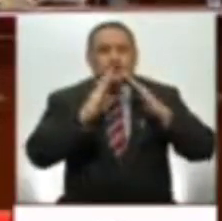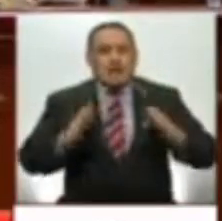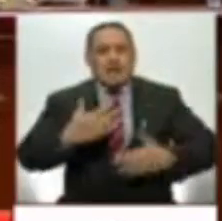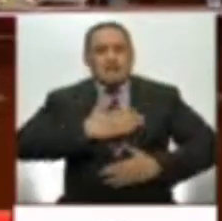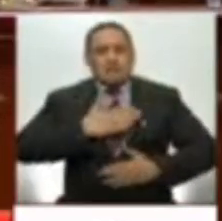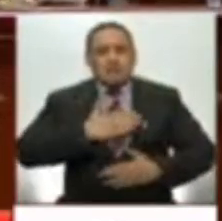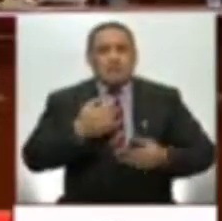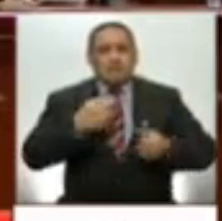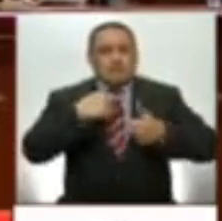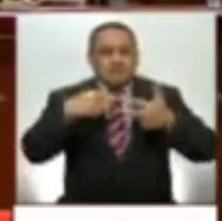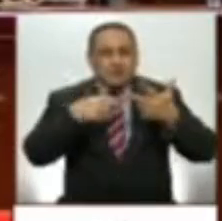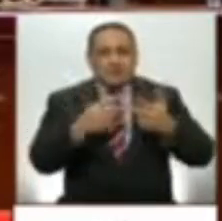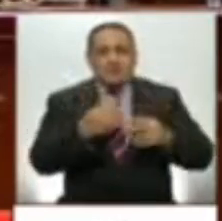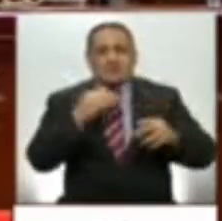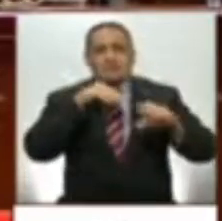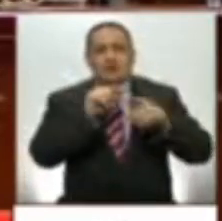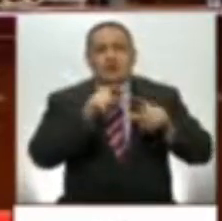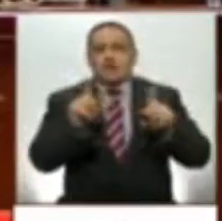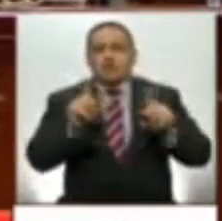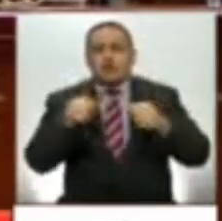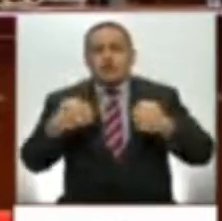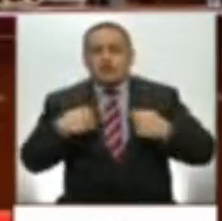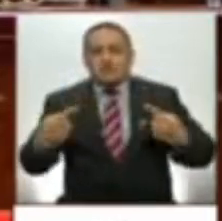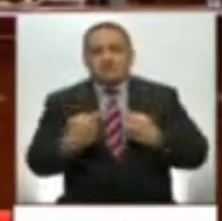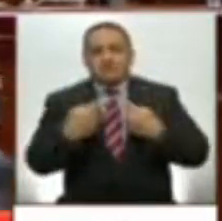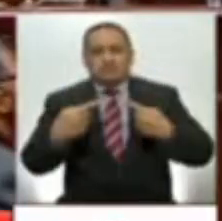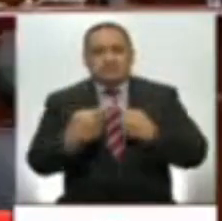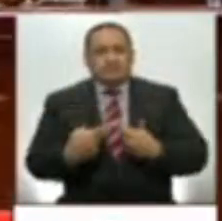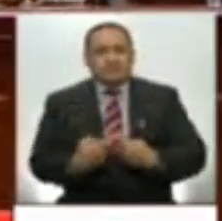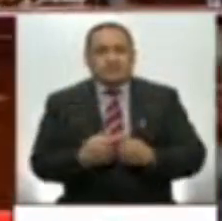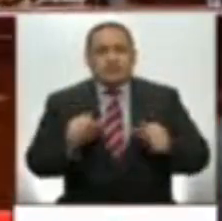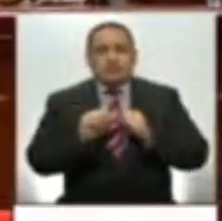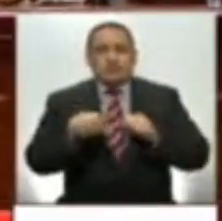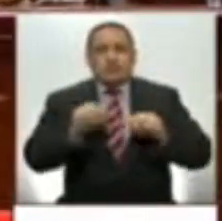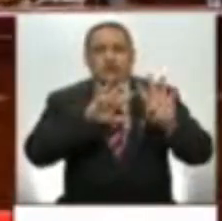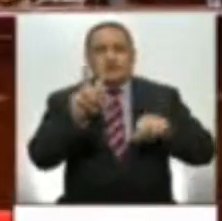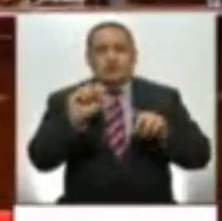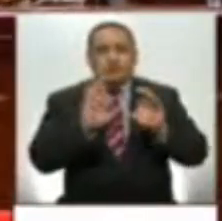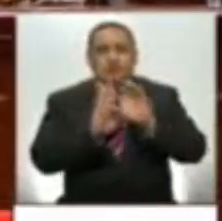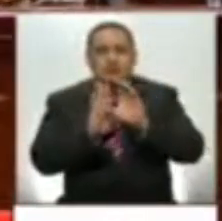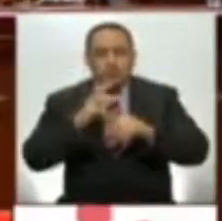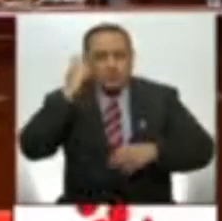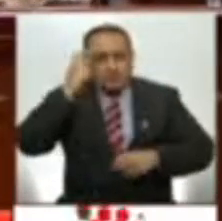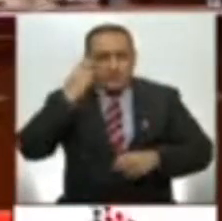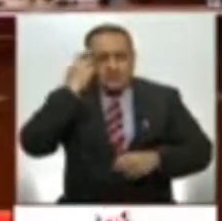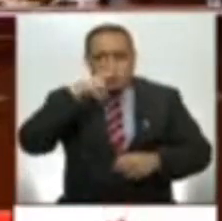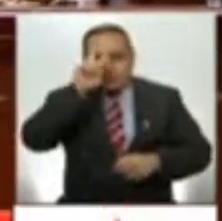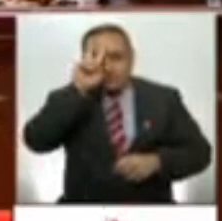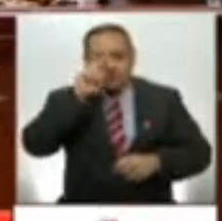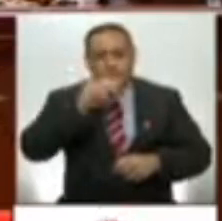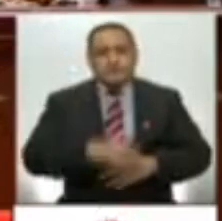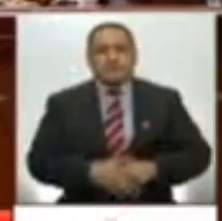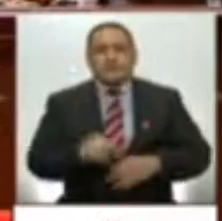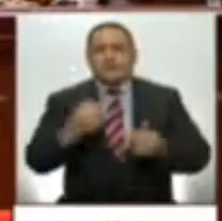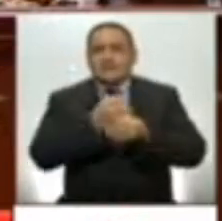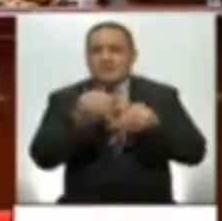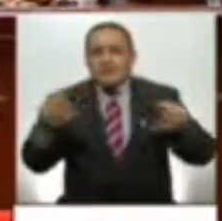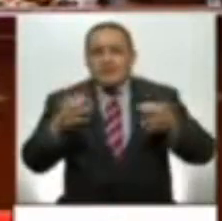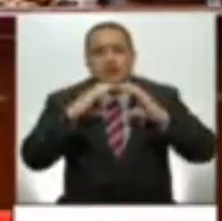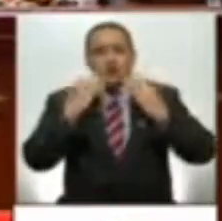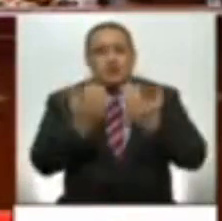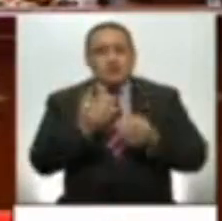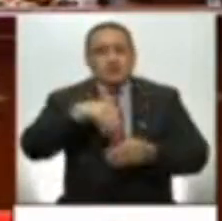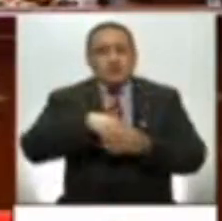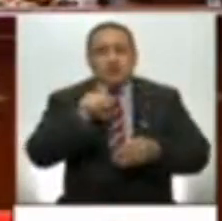declaración jurada de no estar incurso y las incompatibilidades consignadas en el artículo 92 de la Constitución Política del Perú. Los congresistas electos,